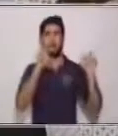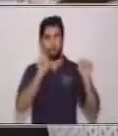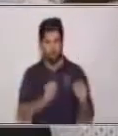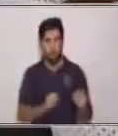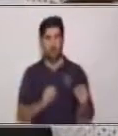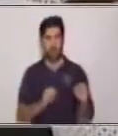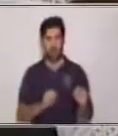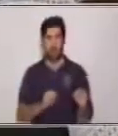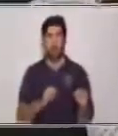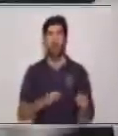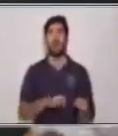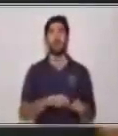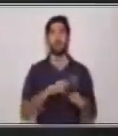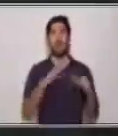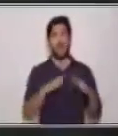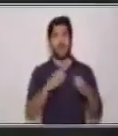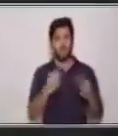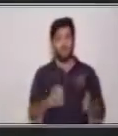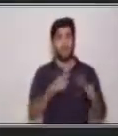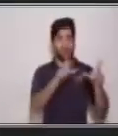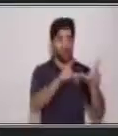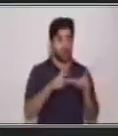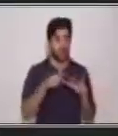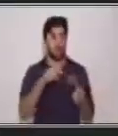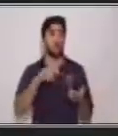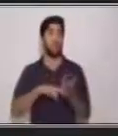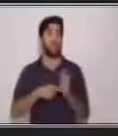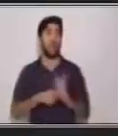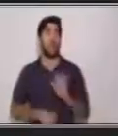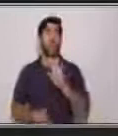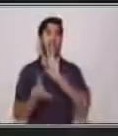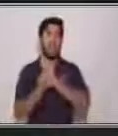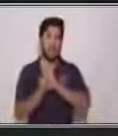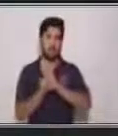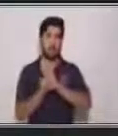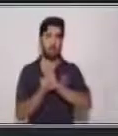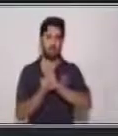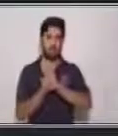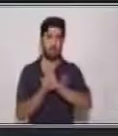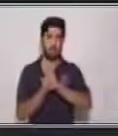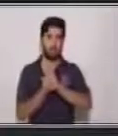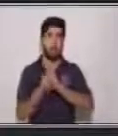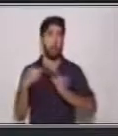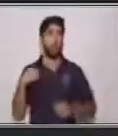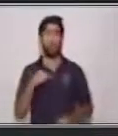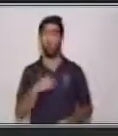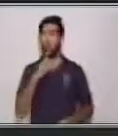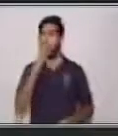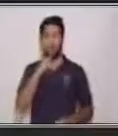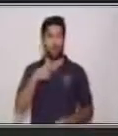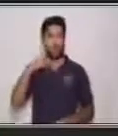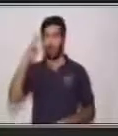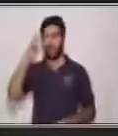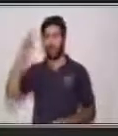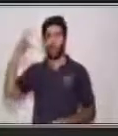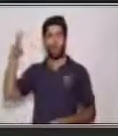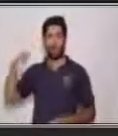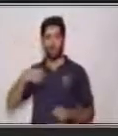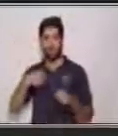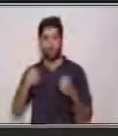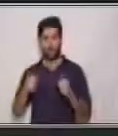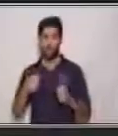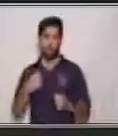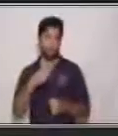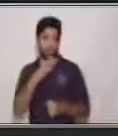una receta o prescripción médica es de carácter legal, ¿sí? Nosotros no podemos emitir una receta porque no